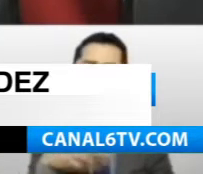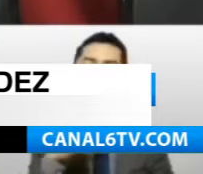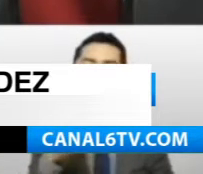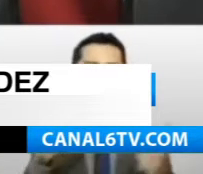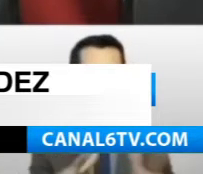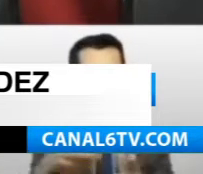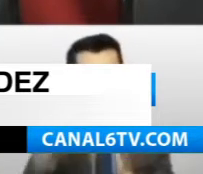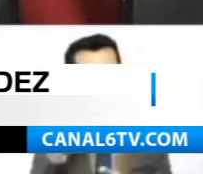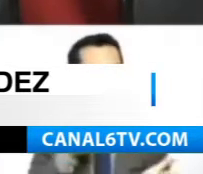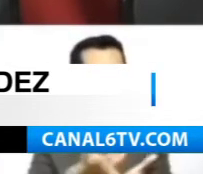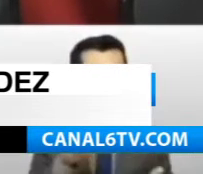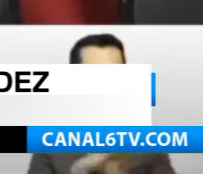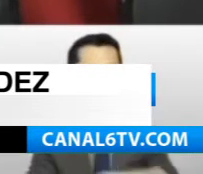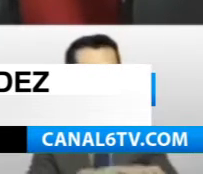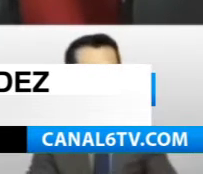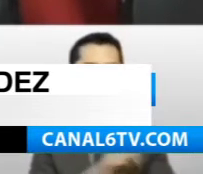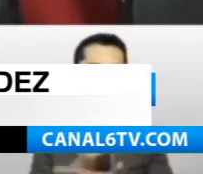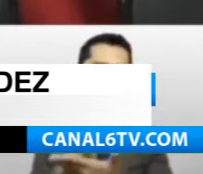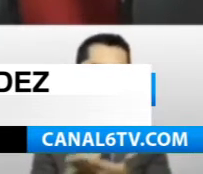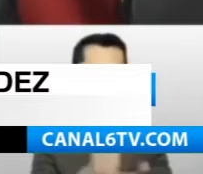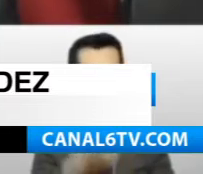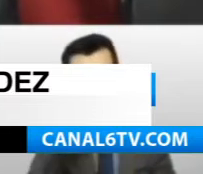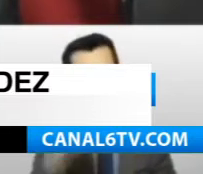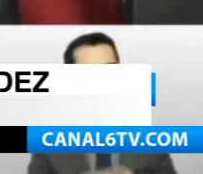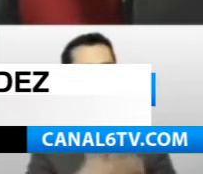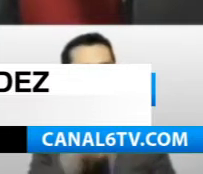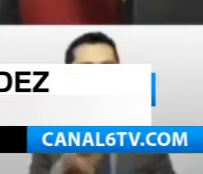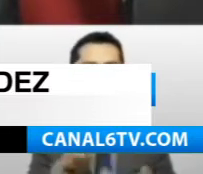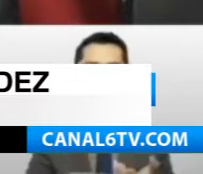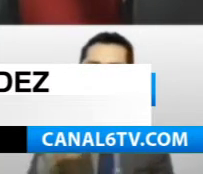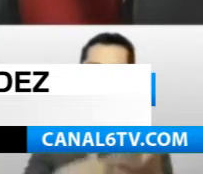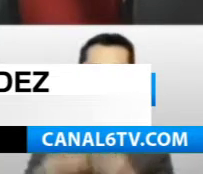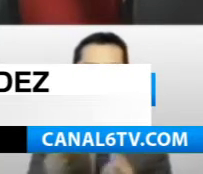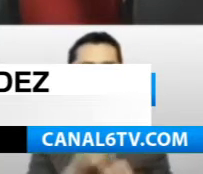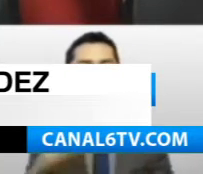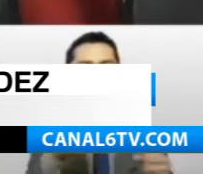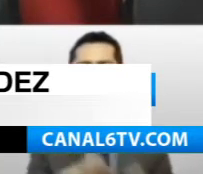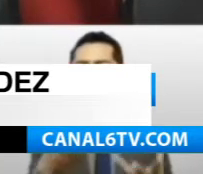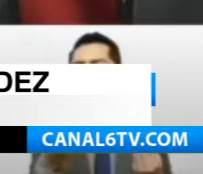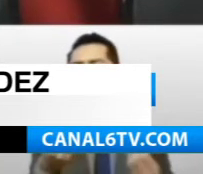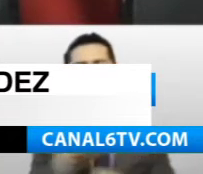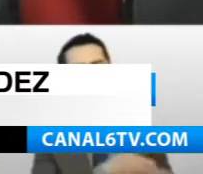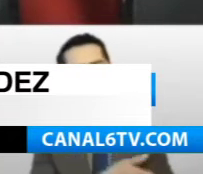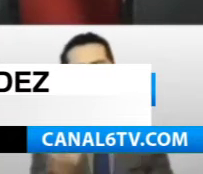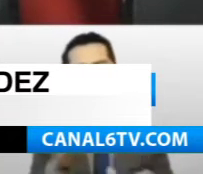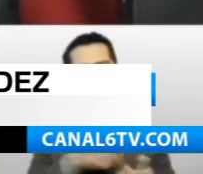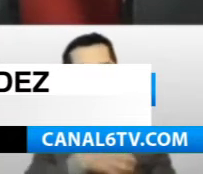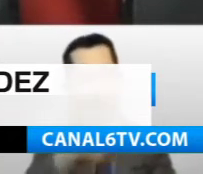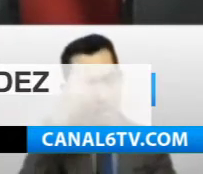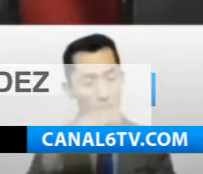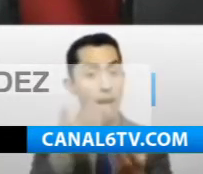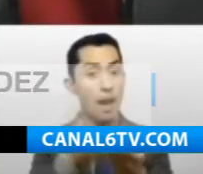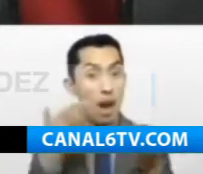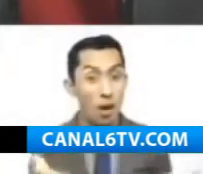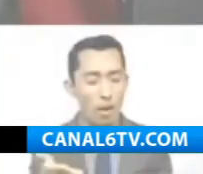solidario para el bienestar económico y social de tantas familias mexiquenses que ahora más que